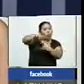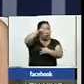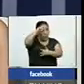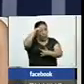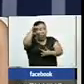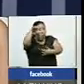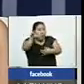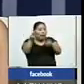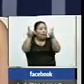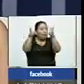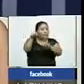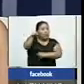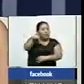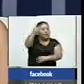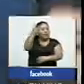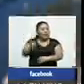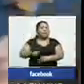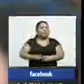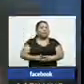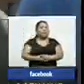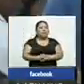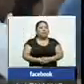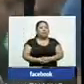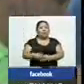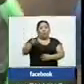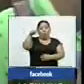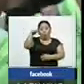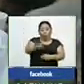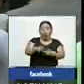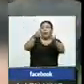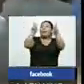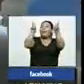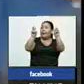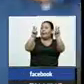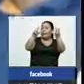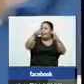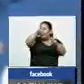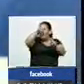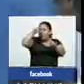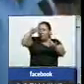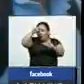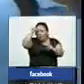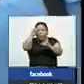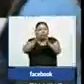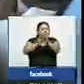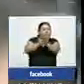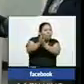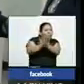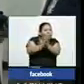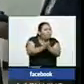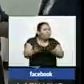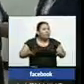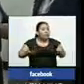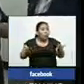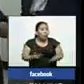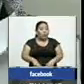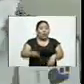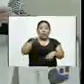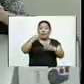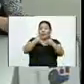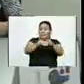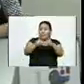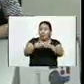hablaremos en el tema del día. En el mercado laboral se está generando un interesante movimiento. Cuatro